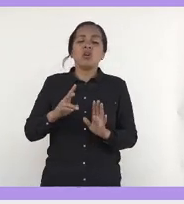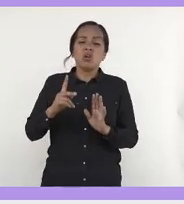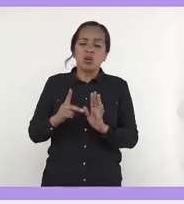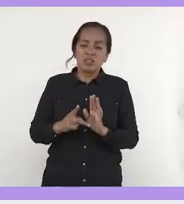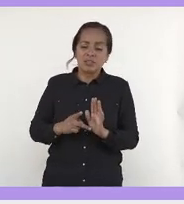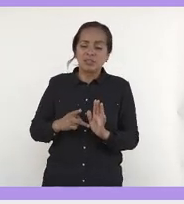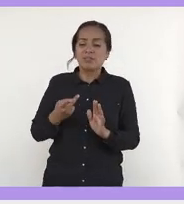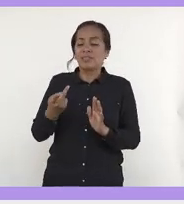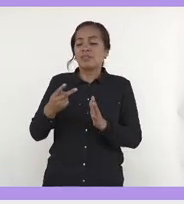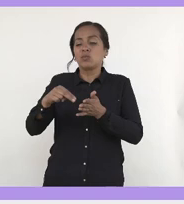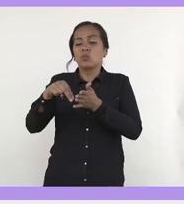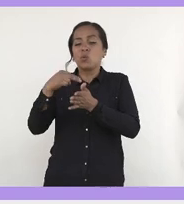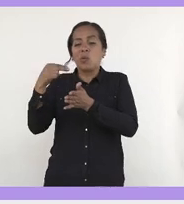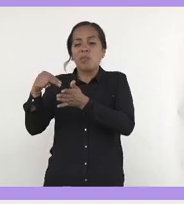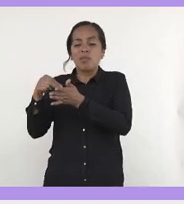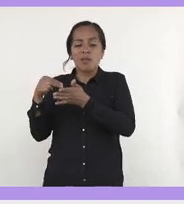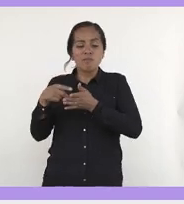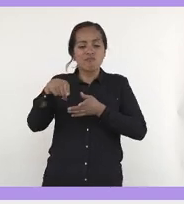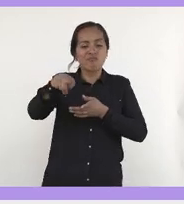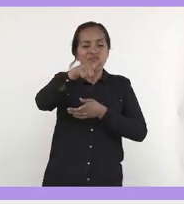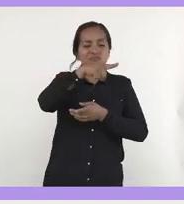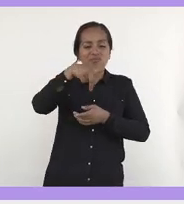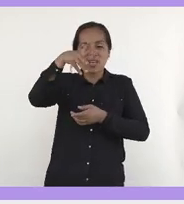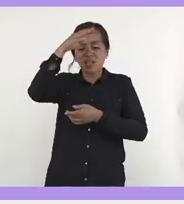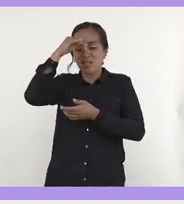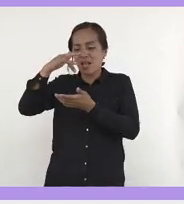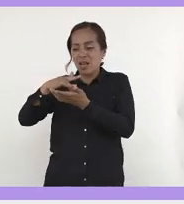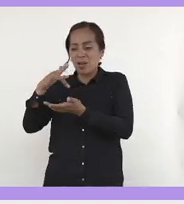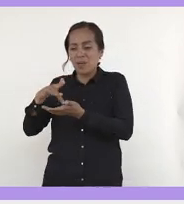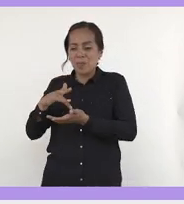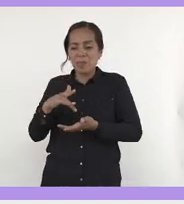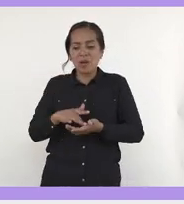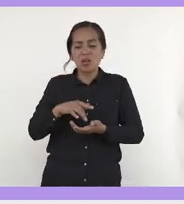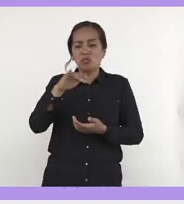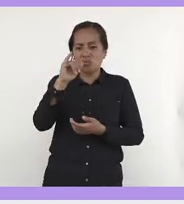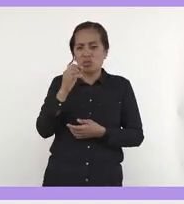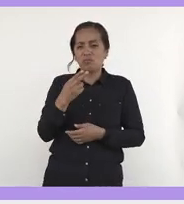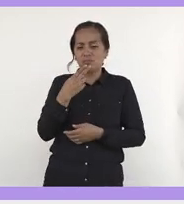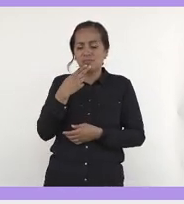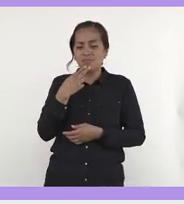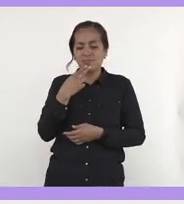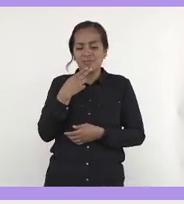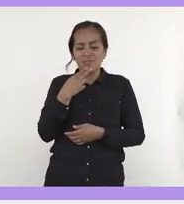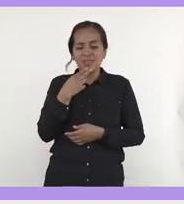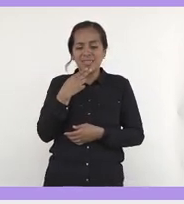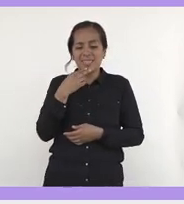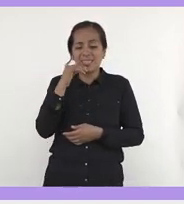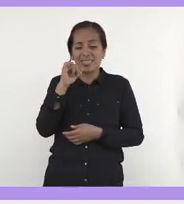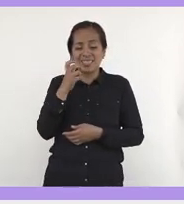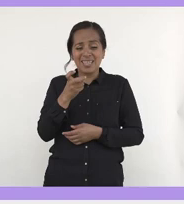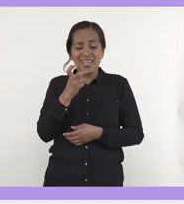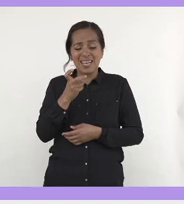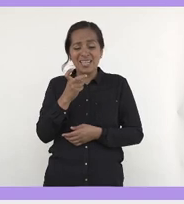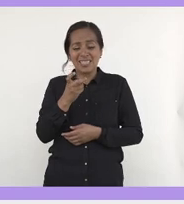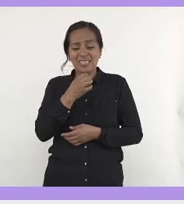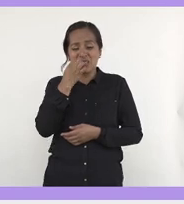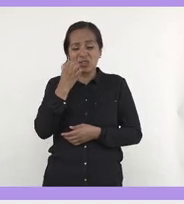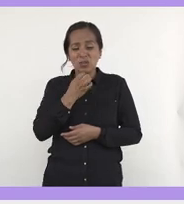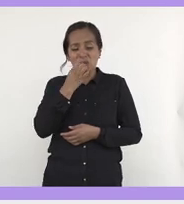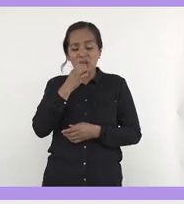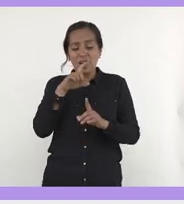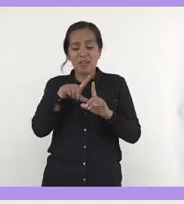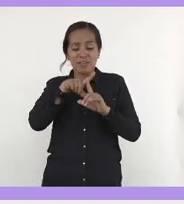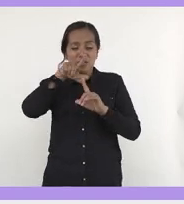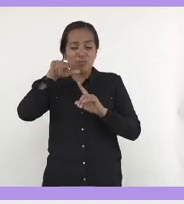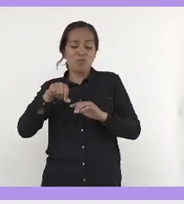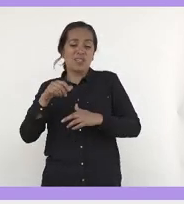de juntar firmas y no sirvió en el momento no sirvió Esa es la verdad pero tengo que decir que esta escuela es una escuela la que regresé mucho tiempo